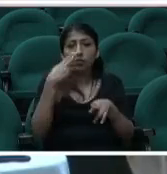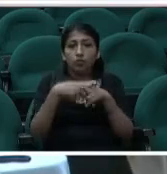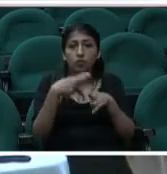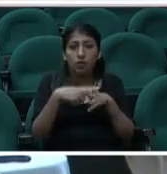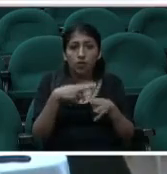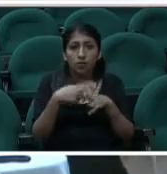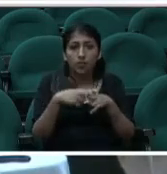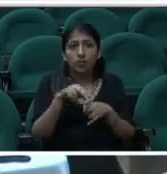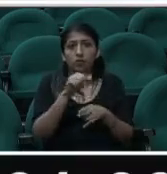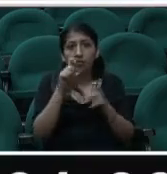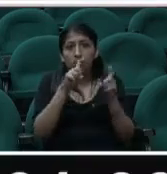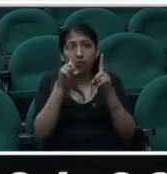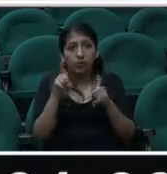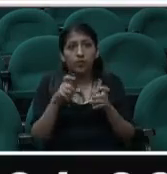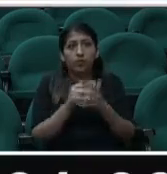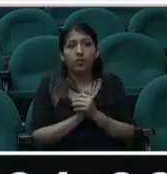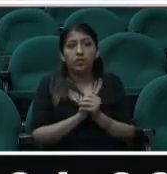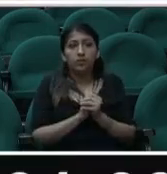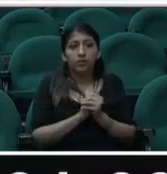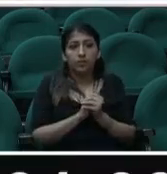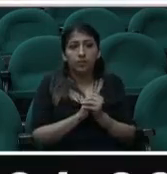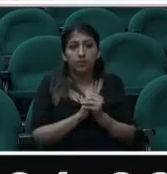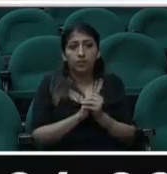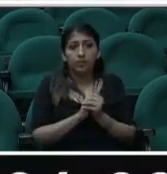nombre y esta es la siguiente pregunta